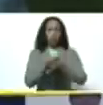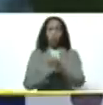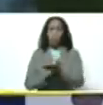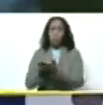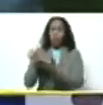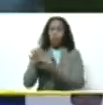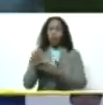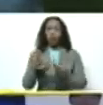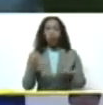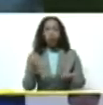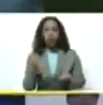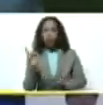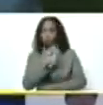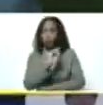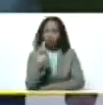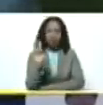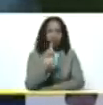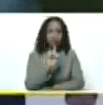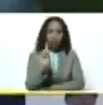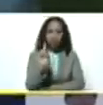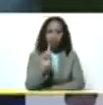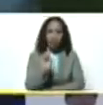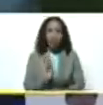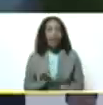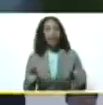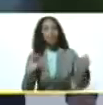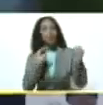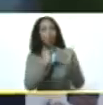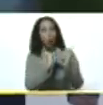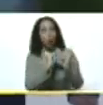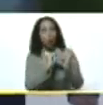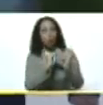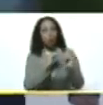excluye. No, iguales.